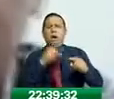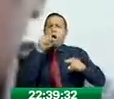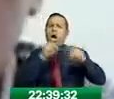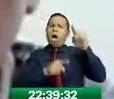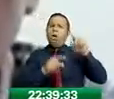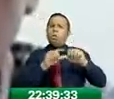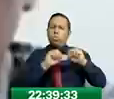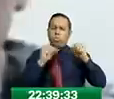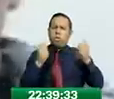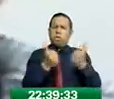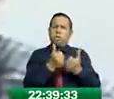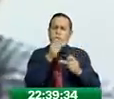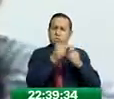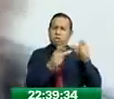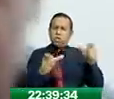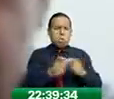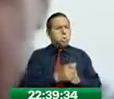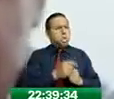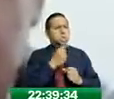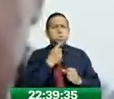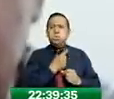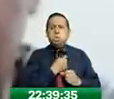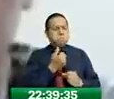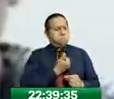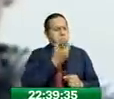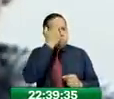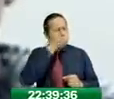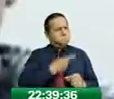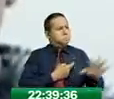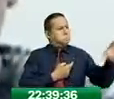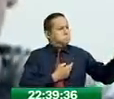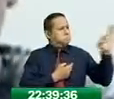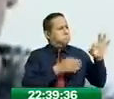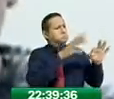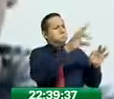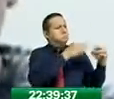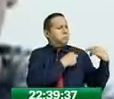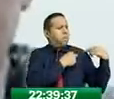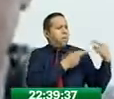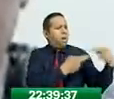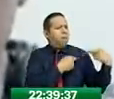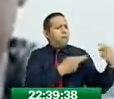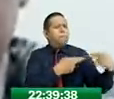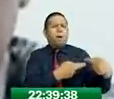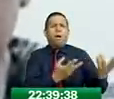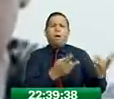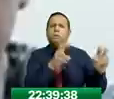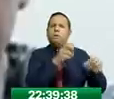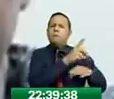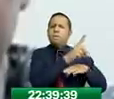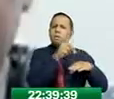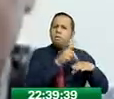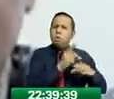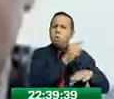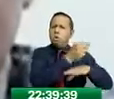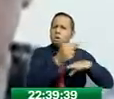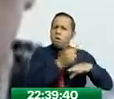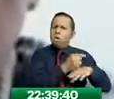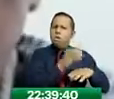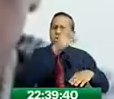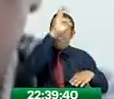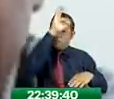vuelto coadministradores en la gestión de los gerentes y los directores de hospitales y de